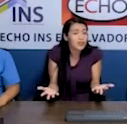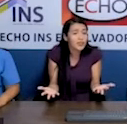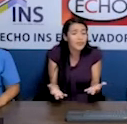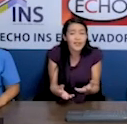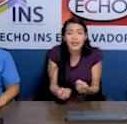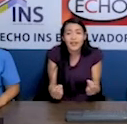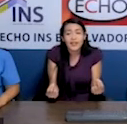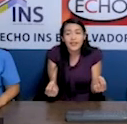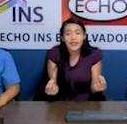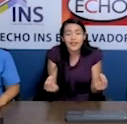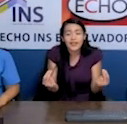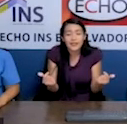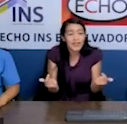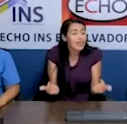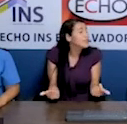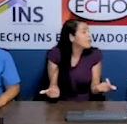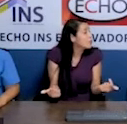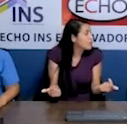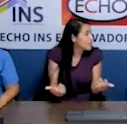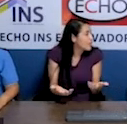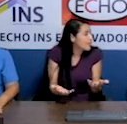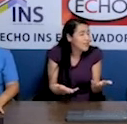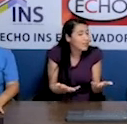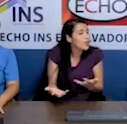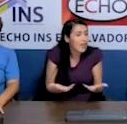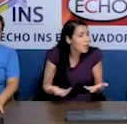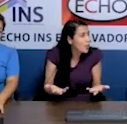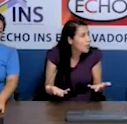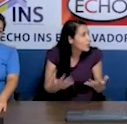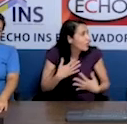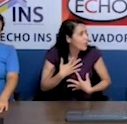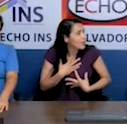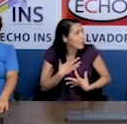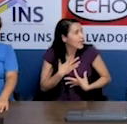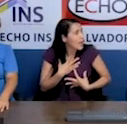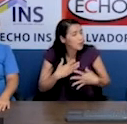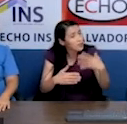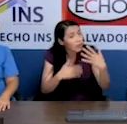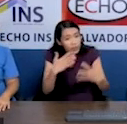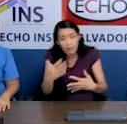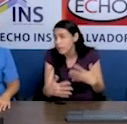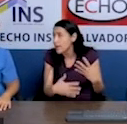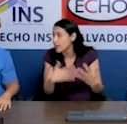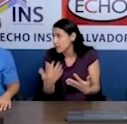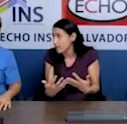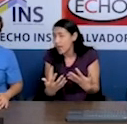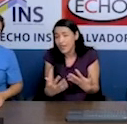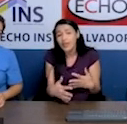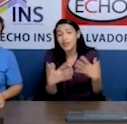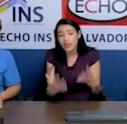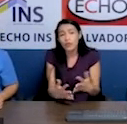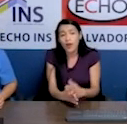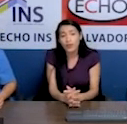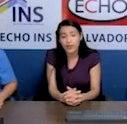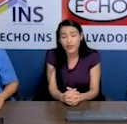toma de decisiones es en segundos y nos quedamos cortos no porque no querramos, sino por la misma